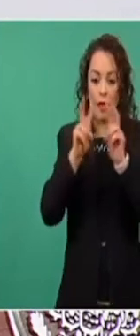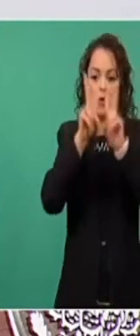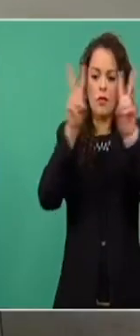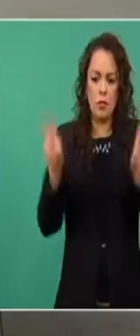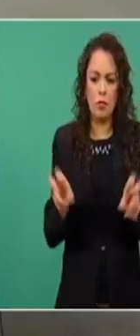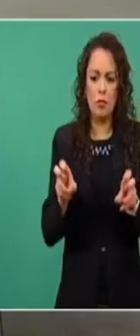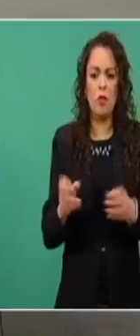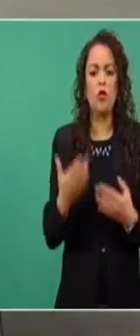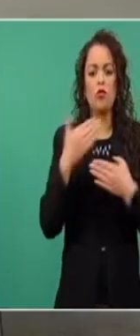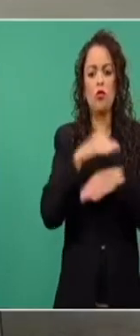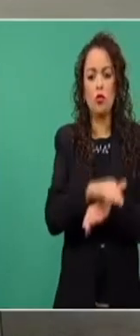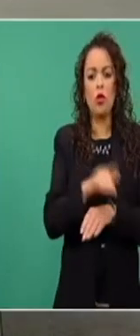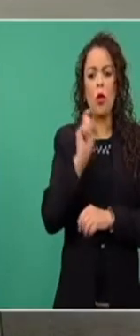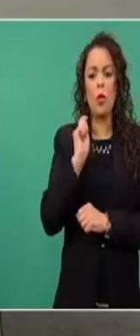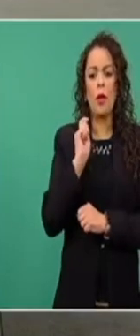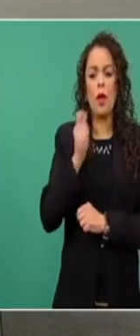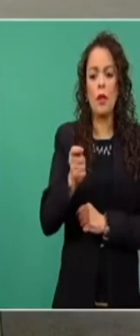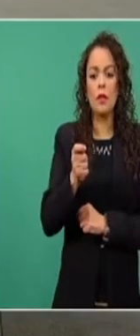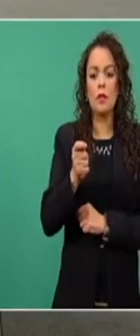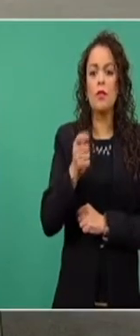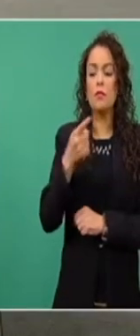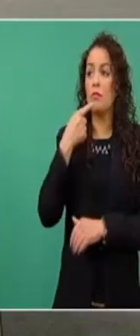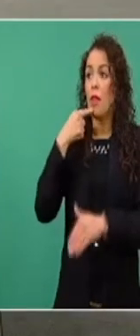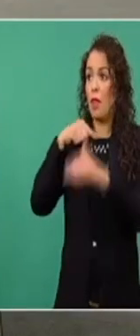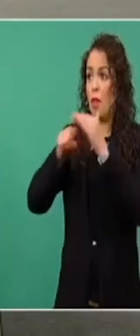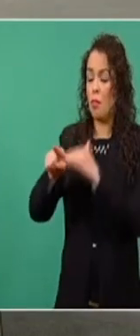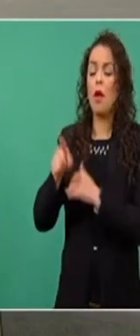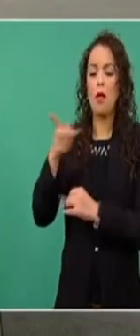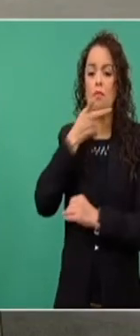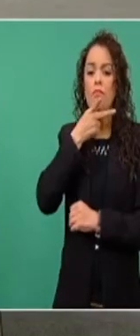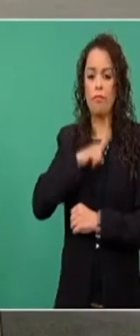duda Petróleos Mexicanos va a tenerlo que atender.